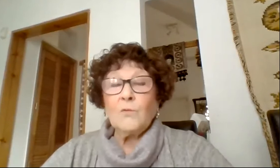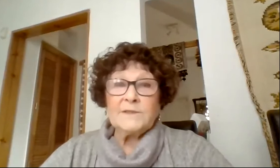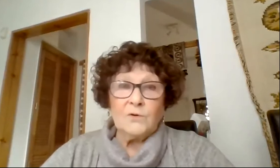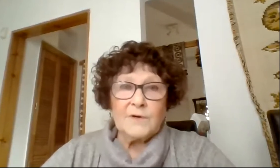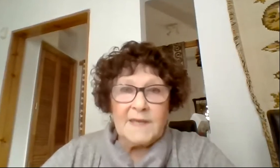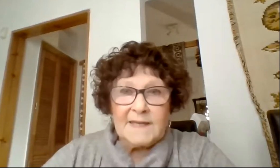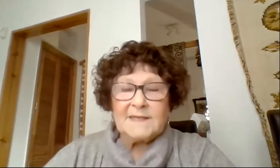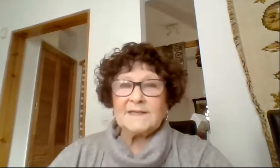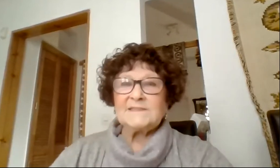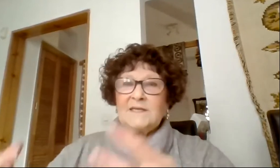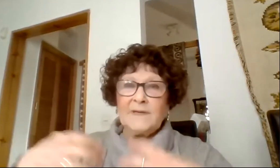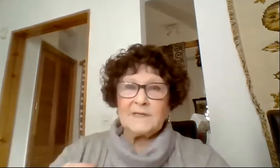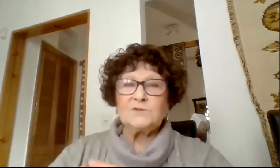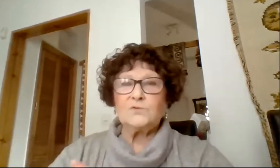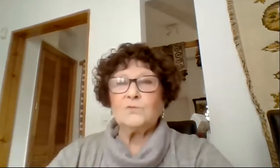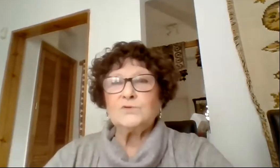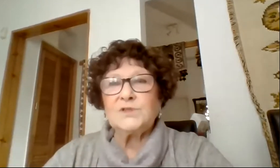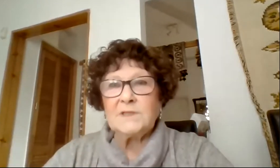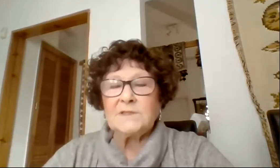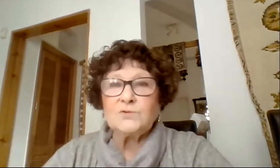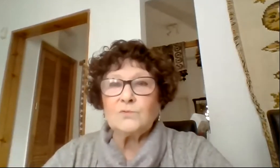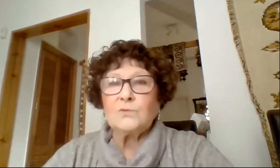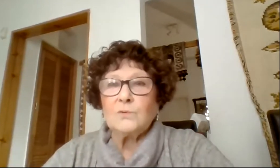o cuando Gay recibe en su